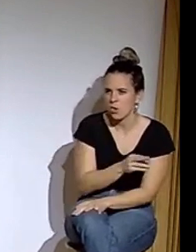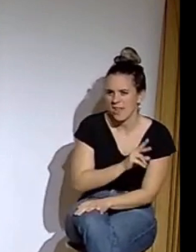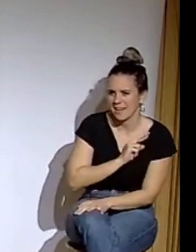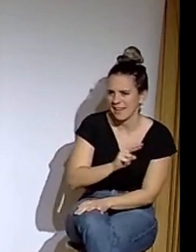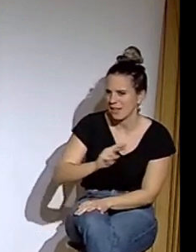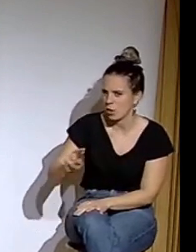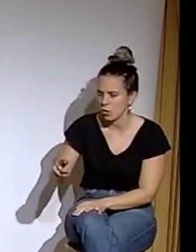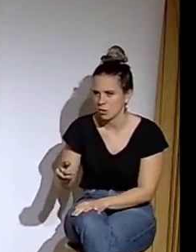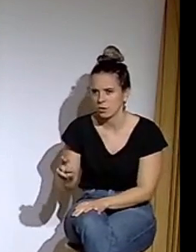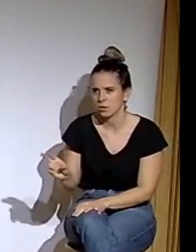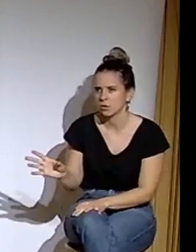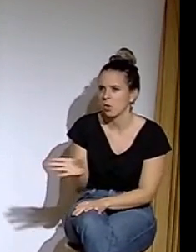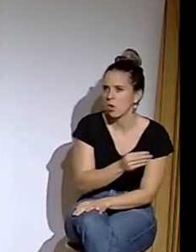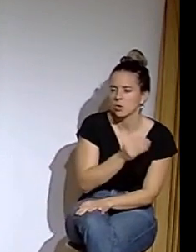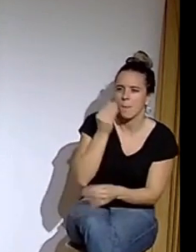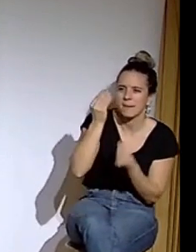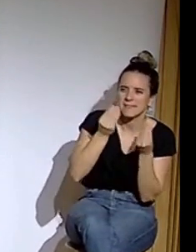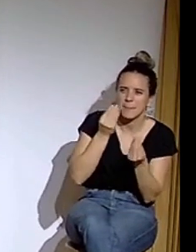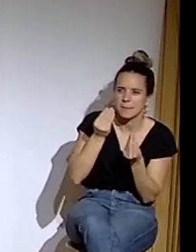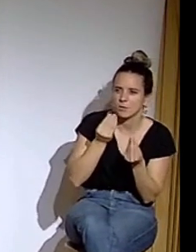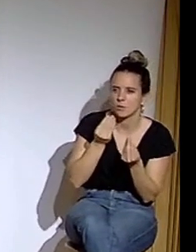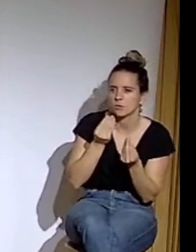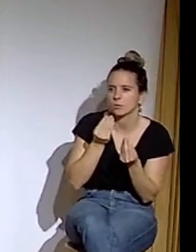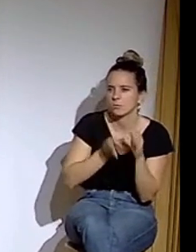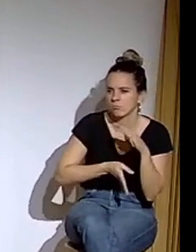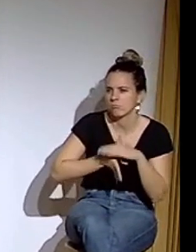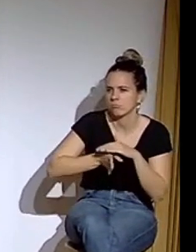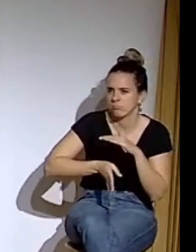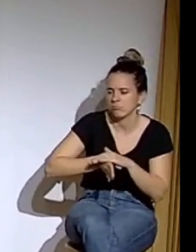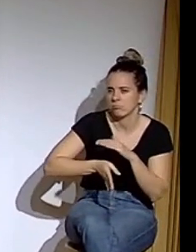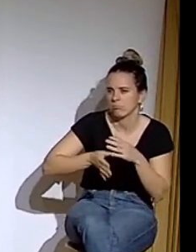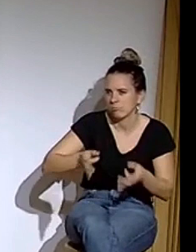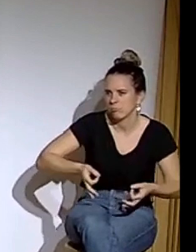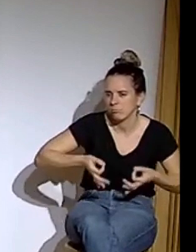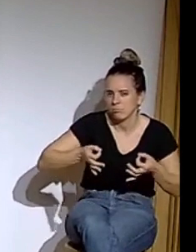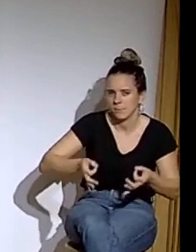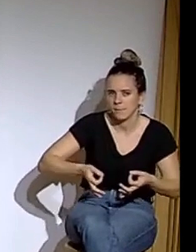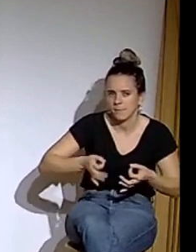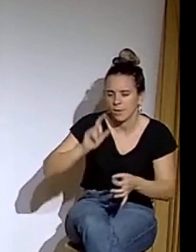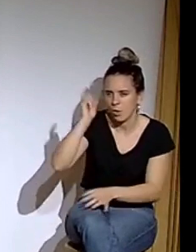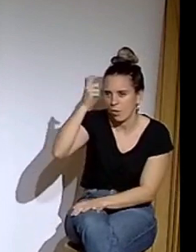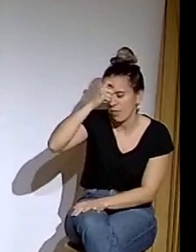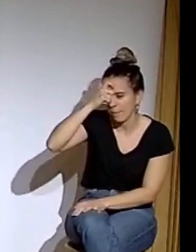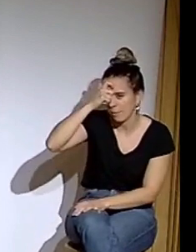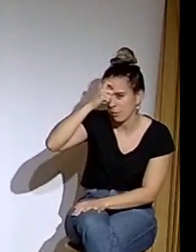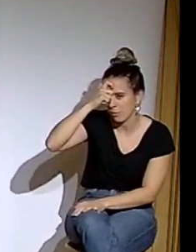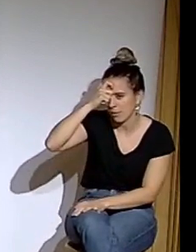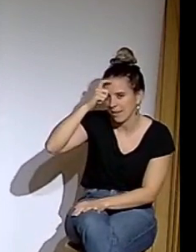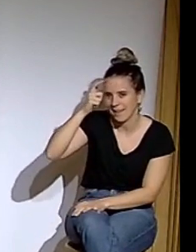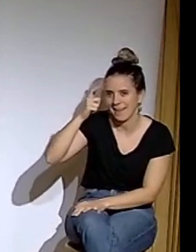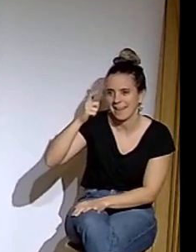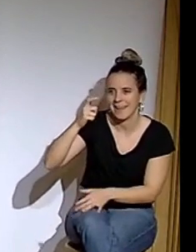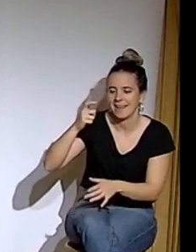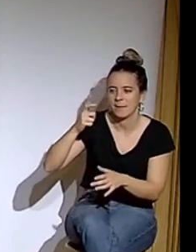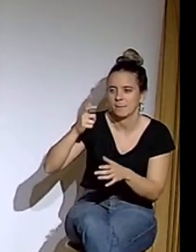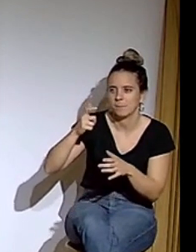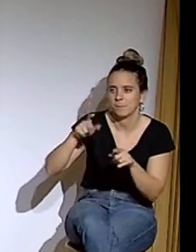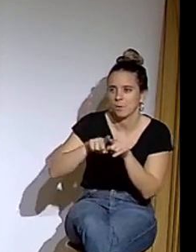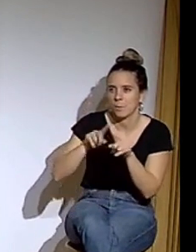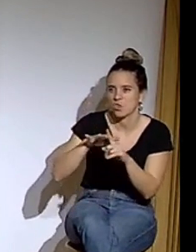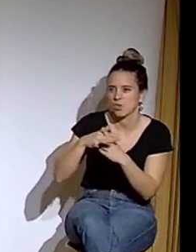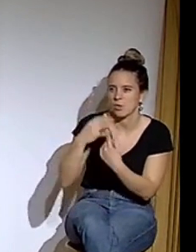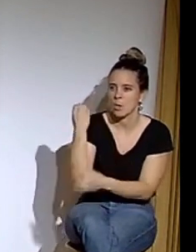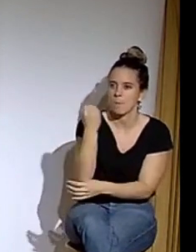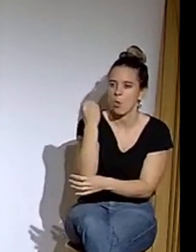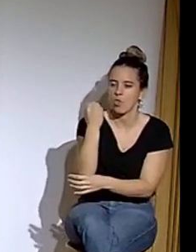una manera u otra las religiones los pensamientos y tal seguimos en el mismo concepto de que a determinados estadíos o situaciones